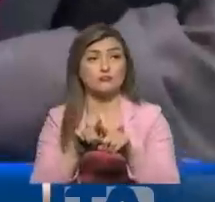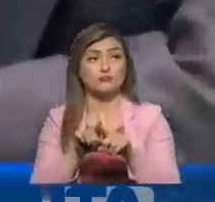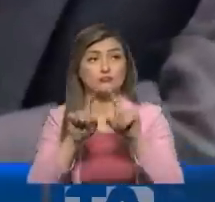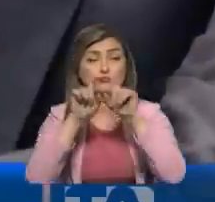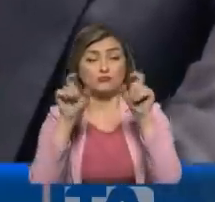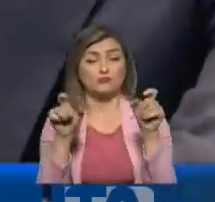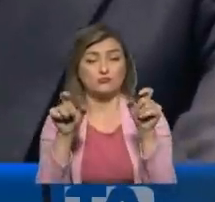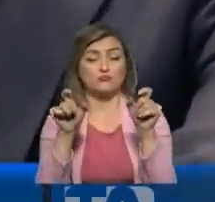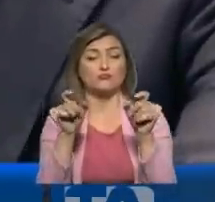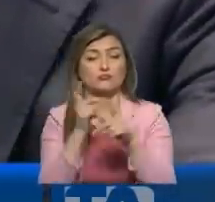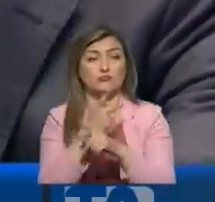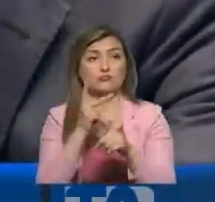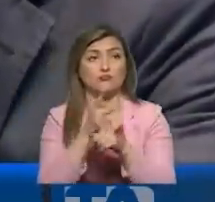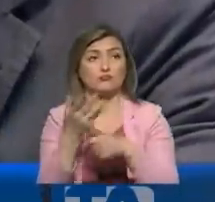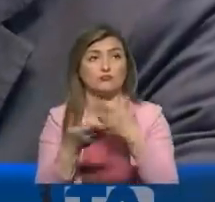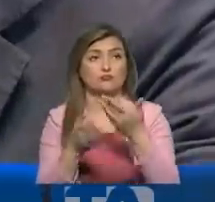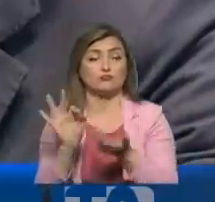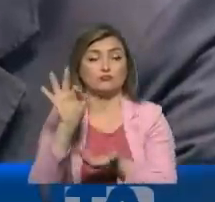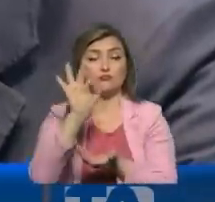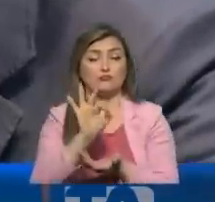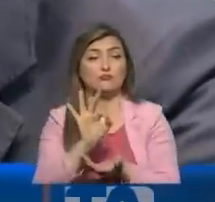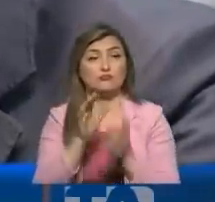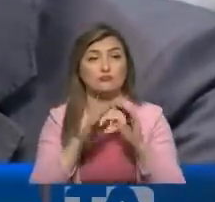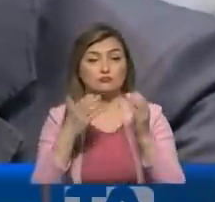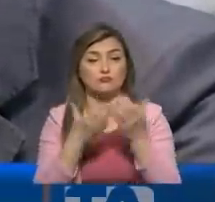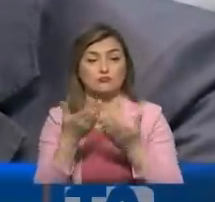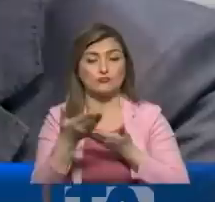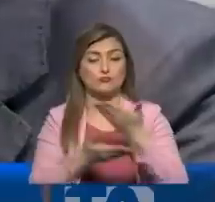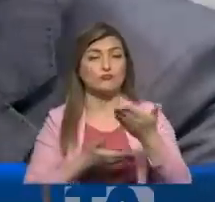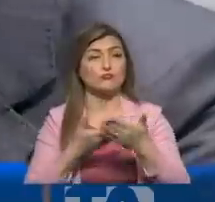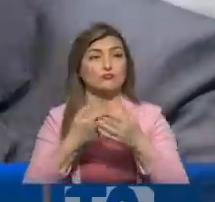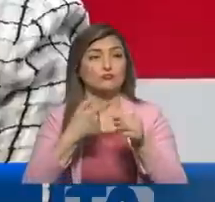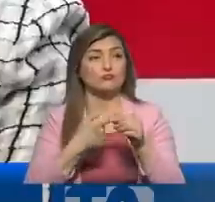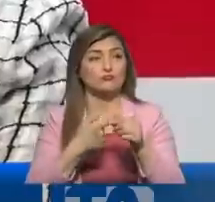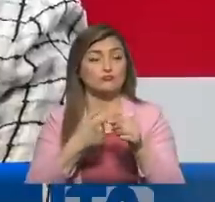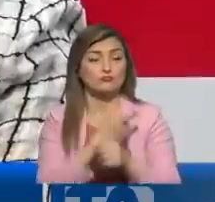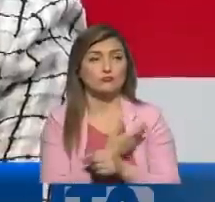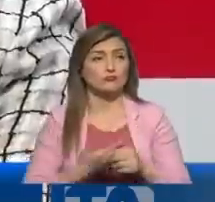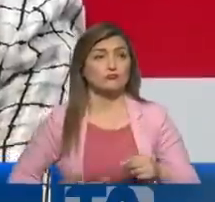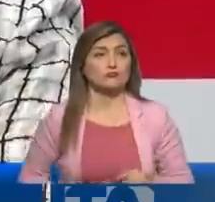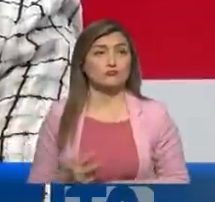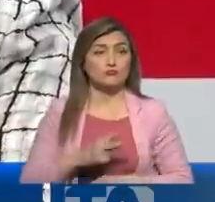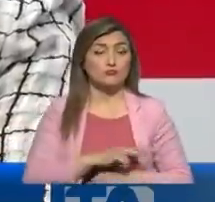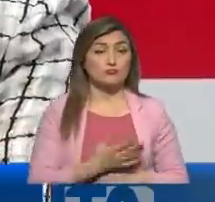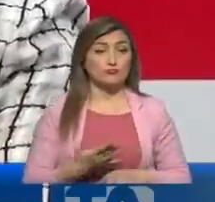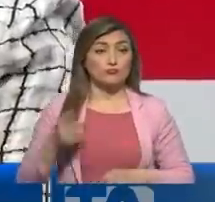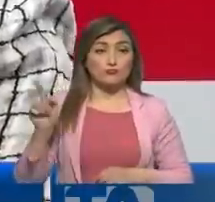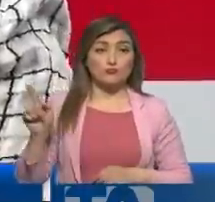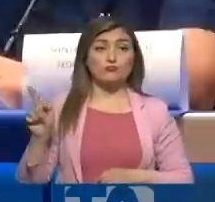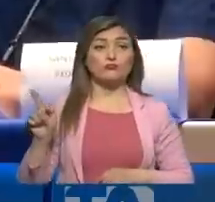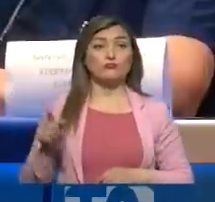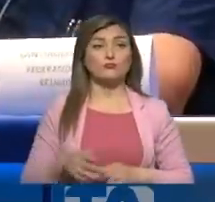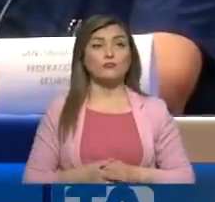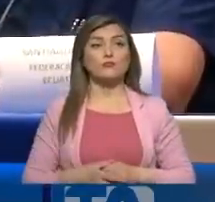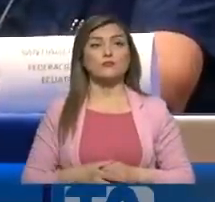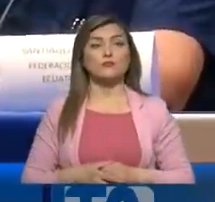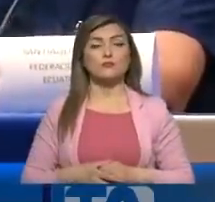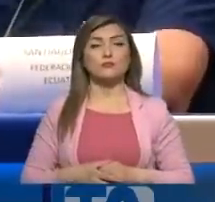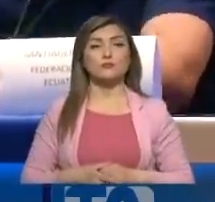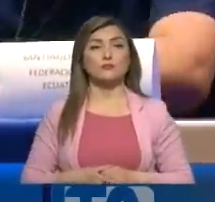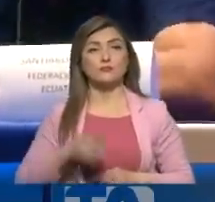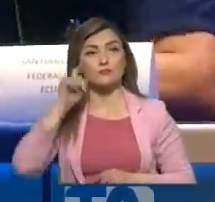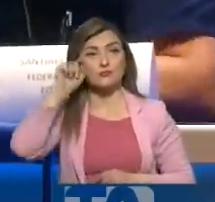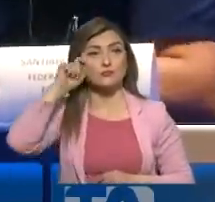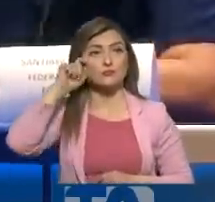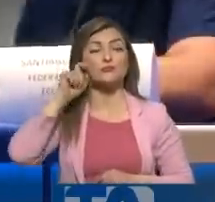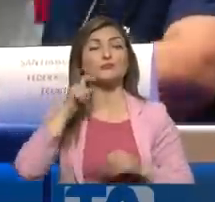productivo. Además, los representantes de la Cámara de Comercio de Quito, su presidente Carlos Loaiza y la vicepresidenta Gabriela Sommerfeld recuerdan las